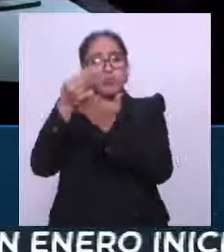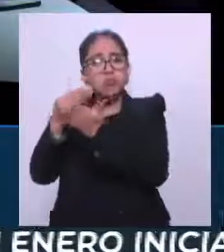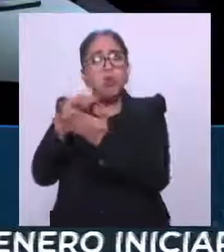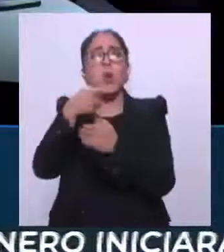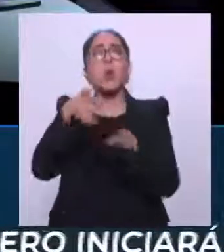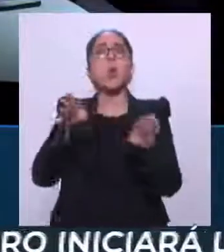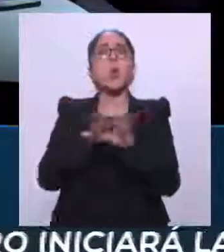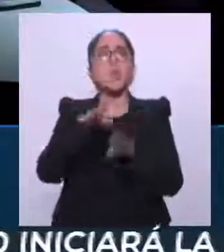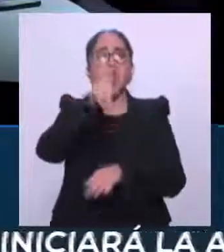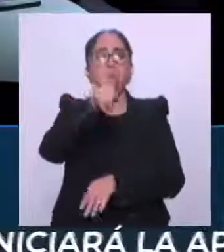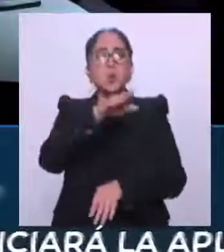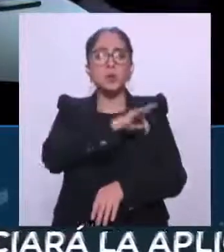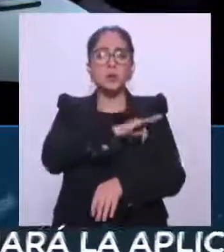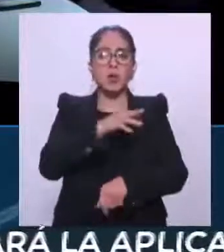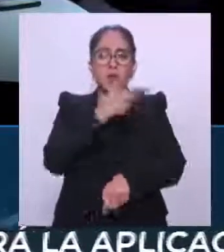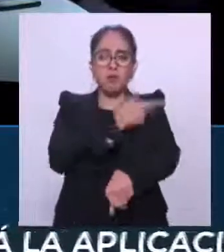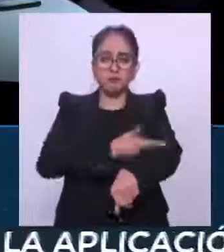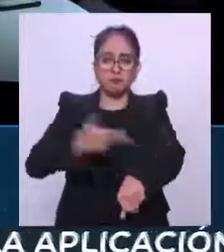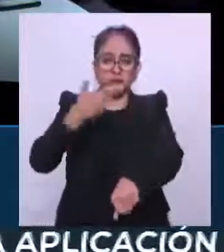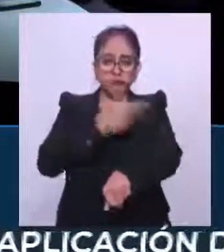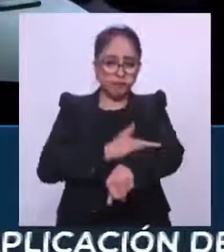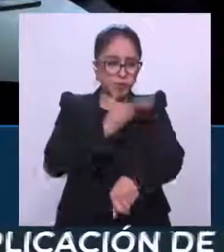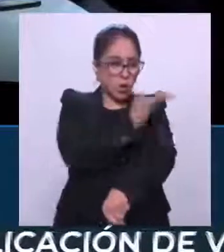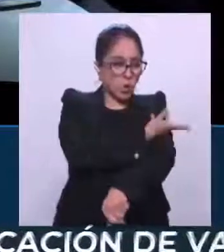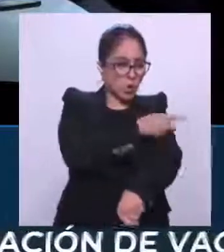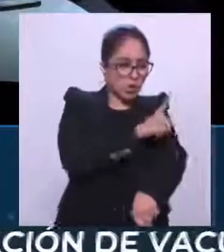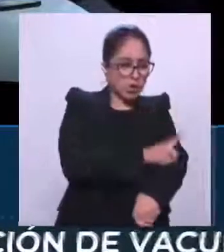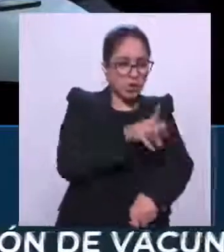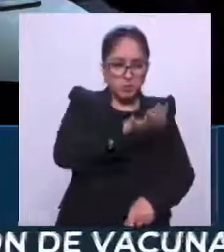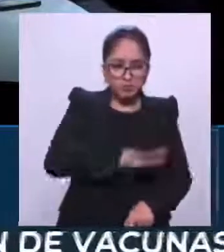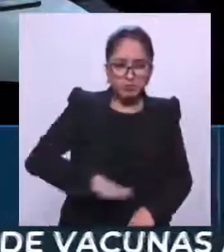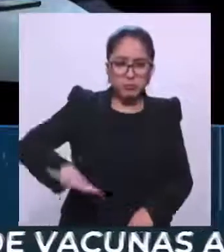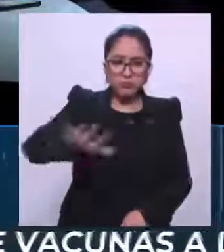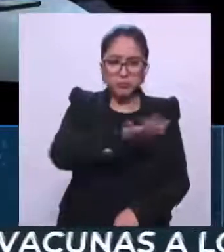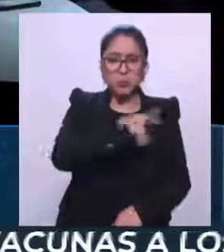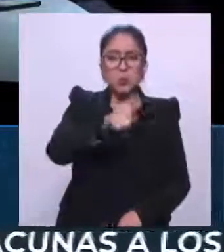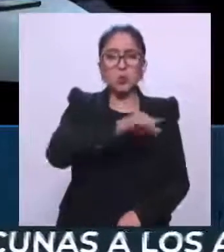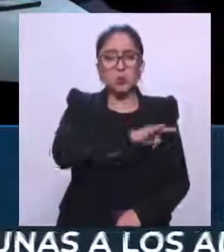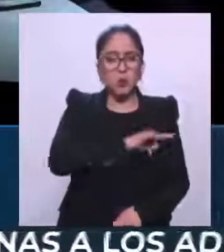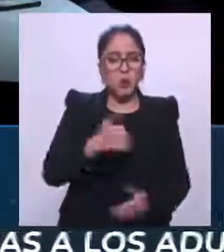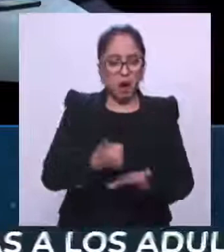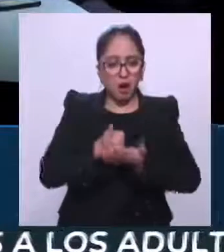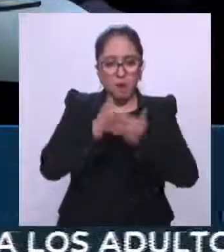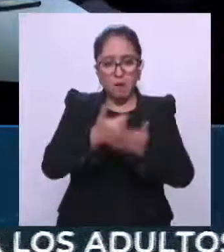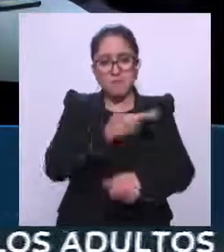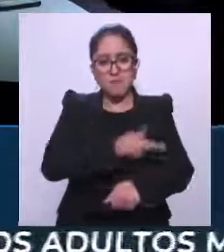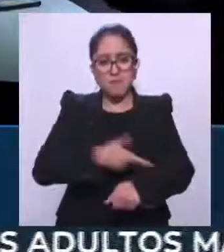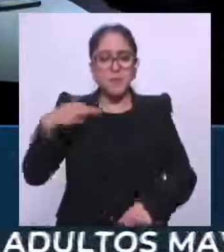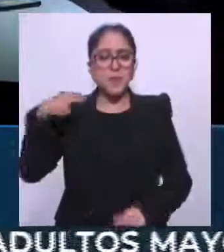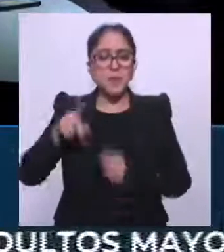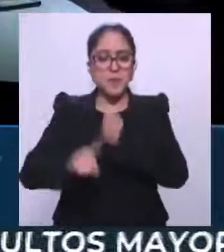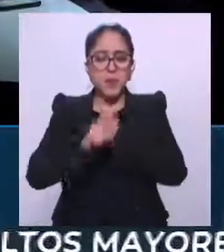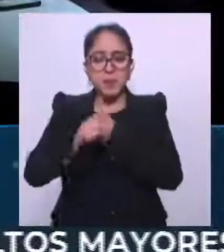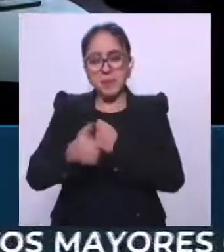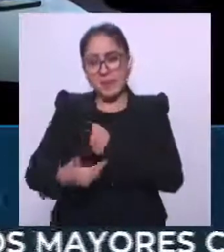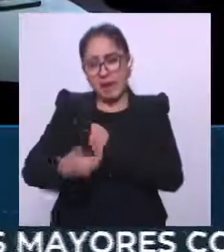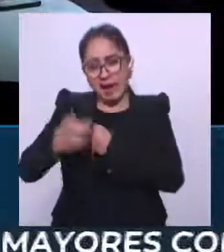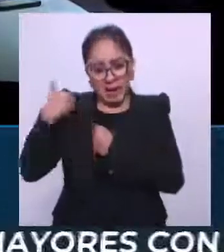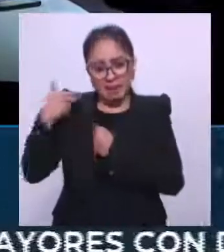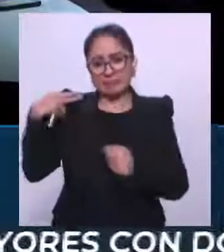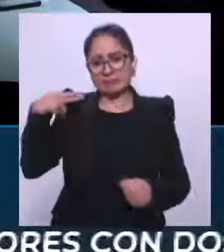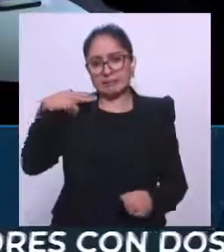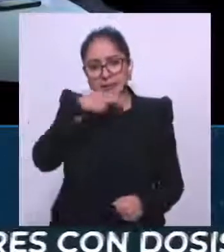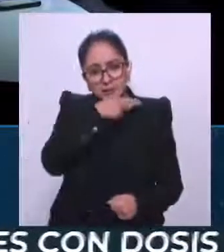actuar de una manera coordinada, centralizada y resolver el problema lo más rápido posible. Bueno, pues ahí